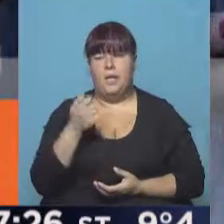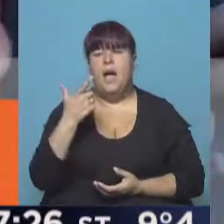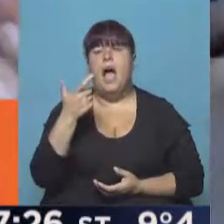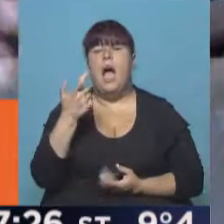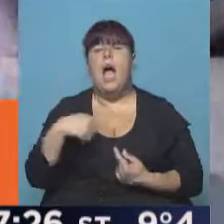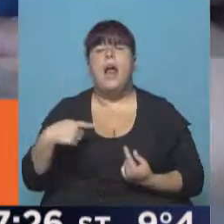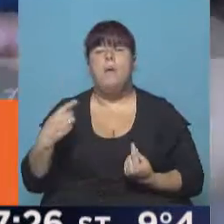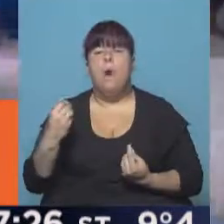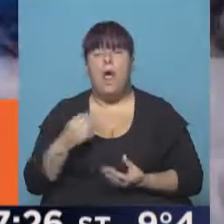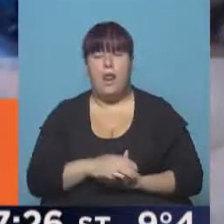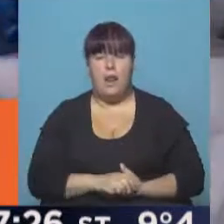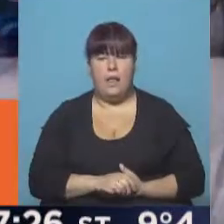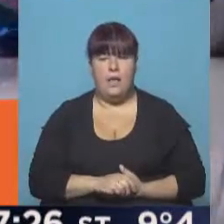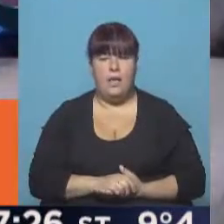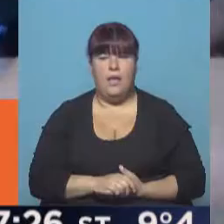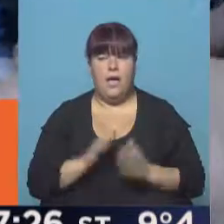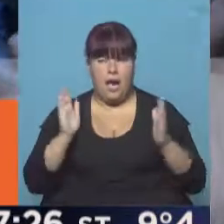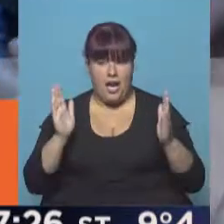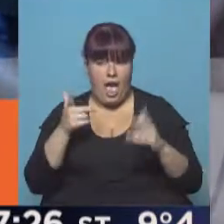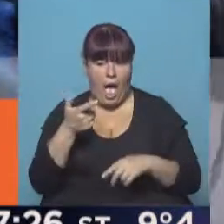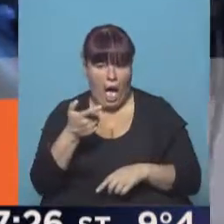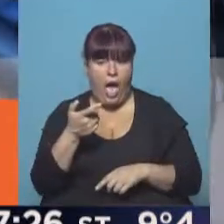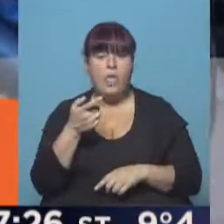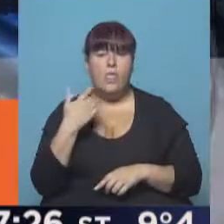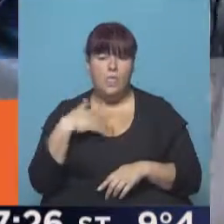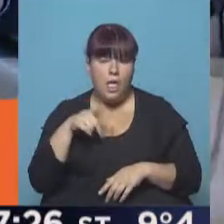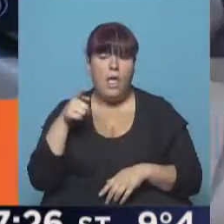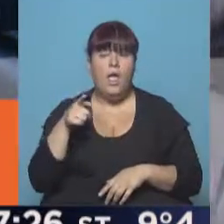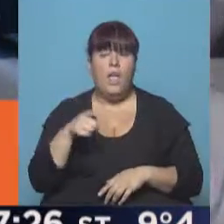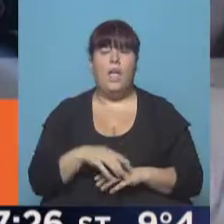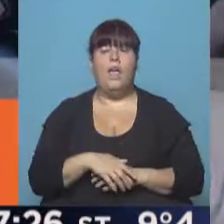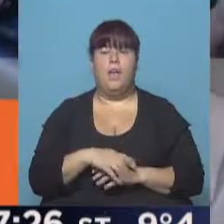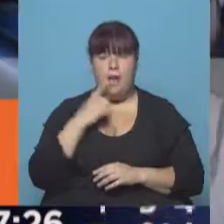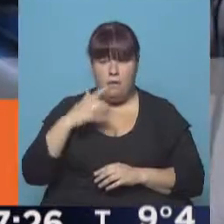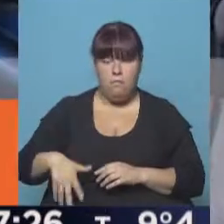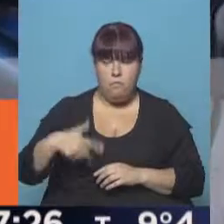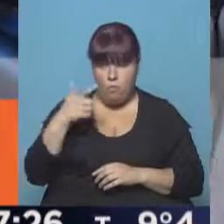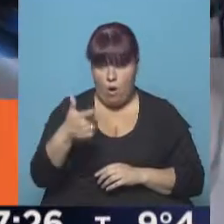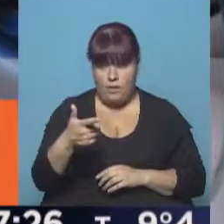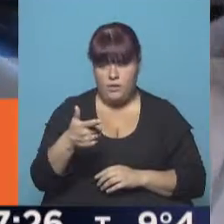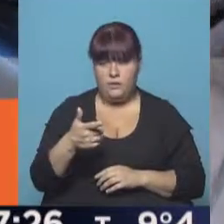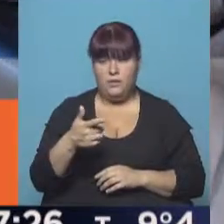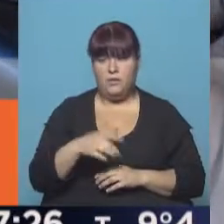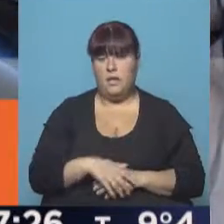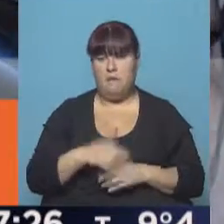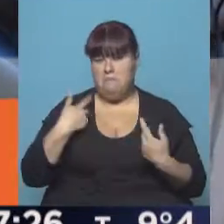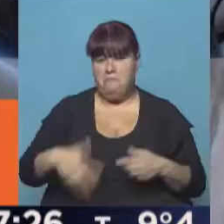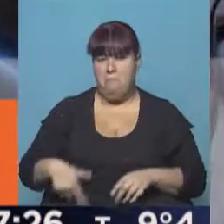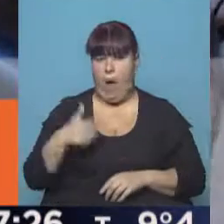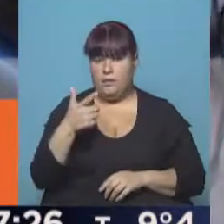armas tenían, señora? Grande arma, y él demostrar esta natural